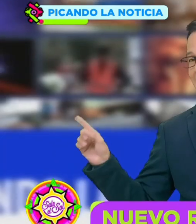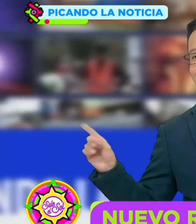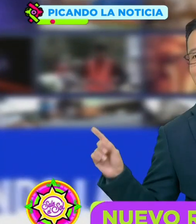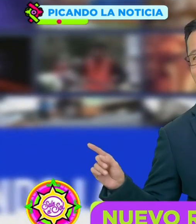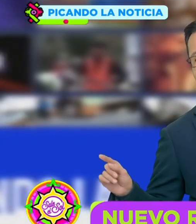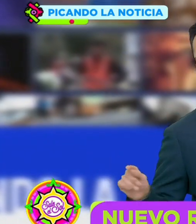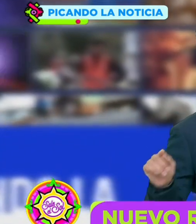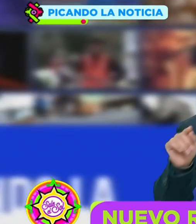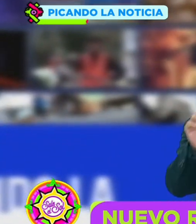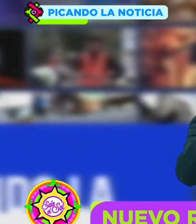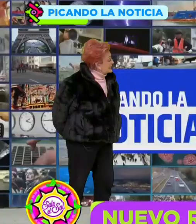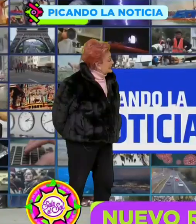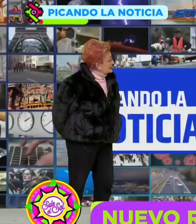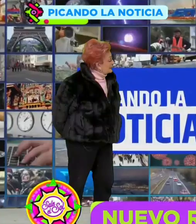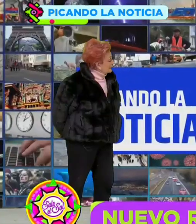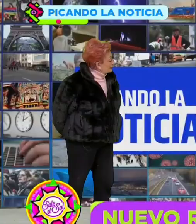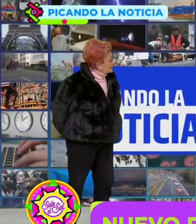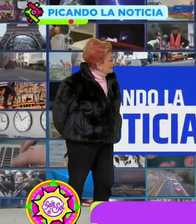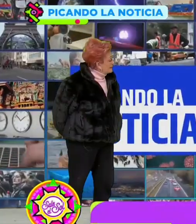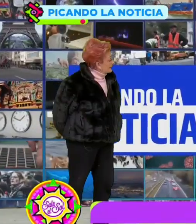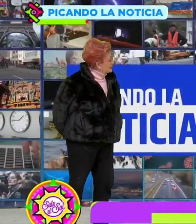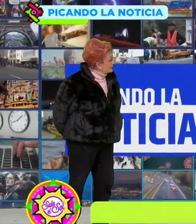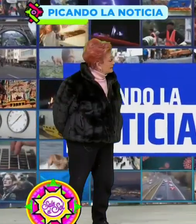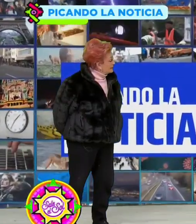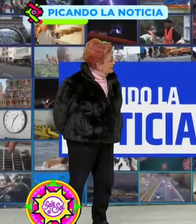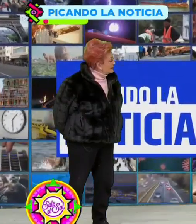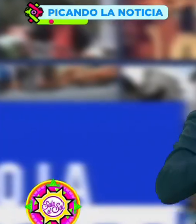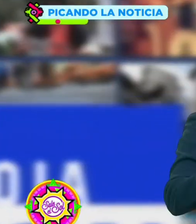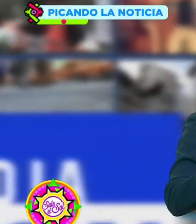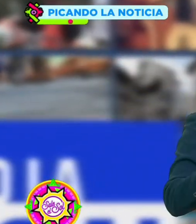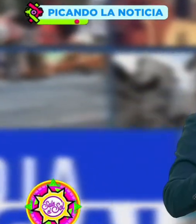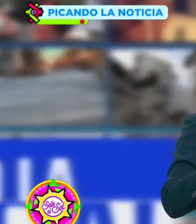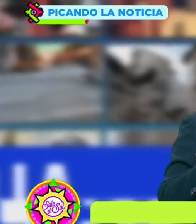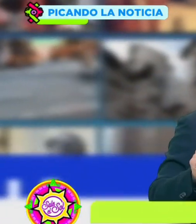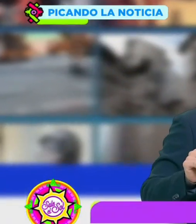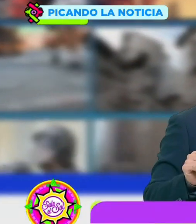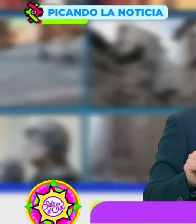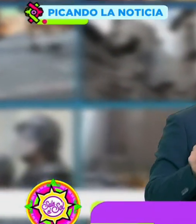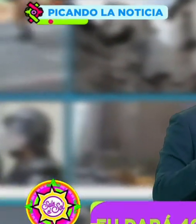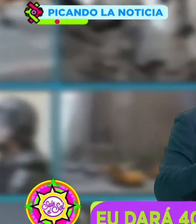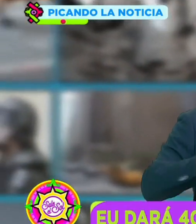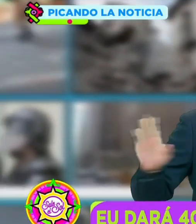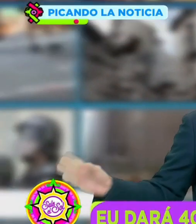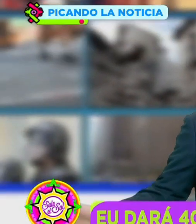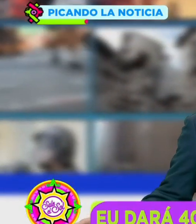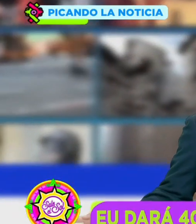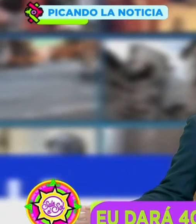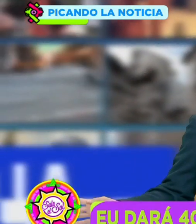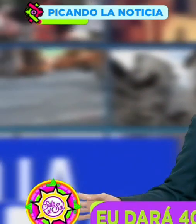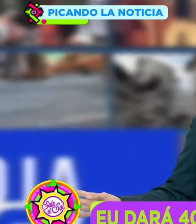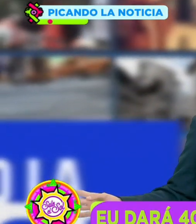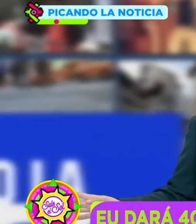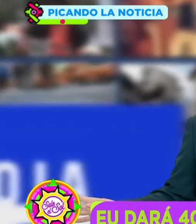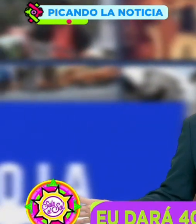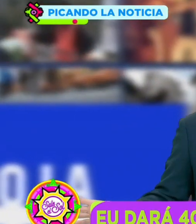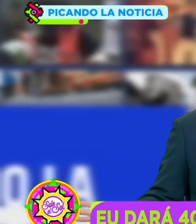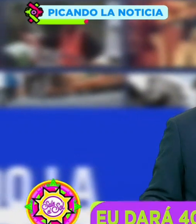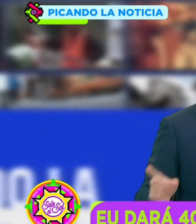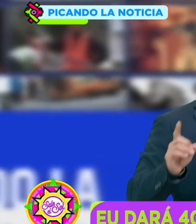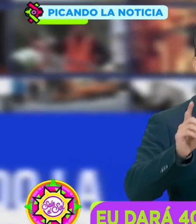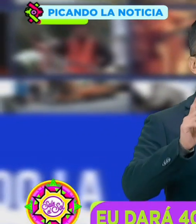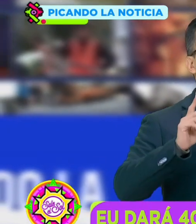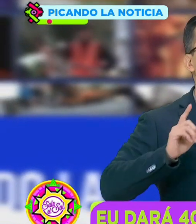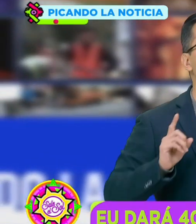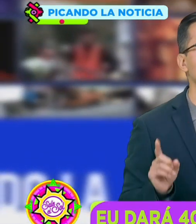Talina, imagínate nada más esto. Estamos hablando de los cubrebocas porque en Estados Unidos, déjenme decirles para que ustedes vean que la necedad no es patrimonio de los